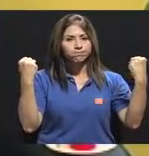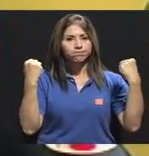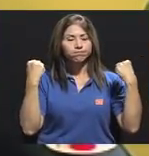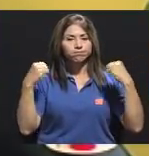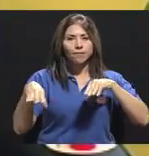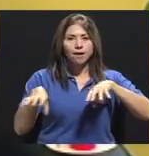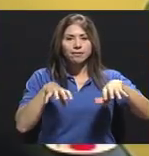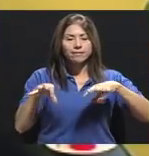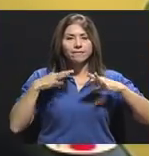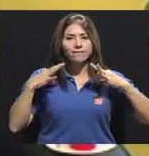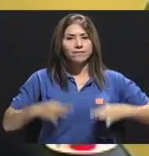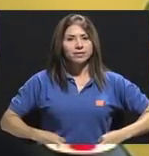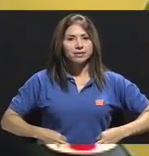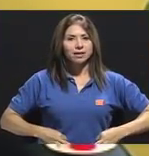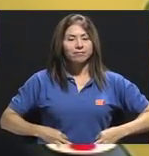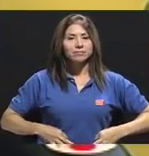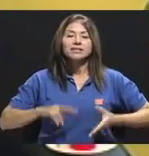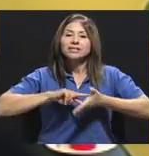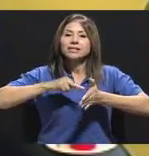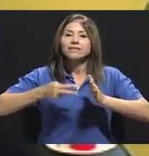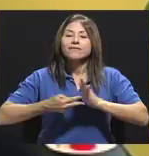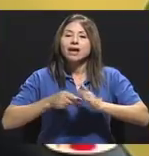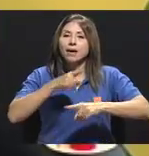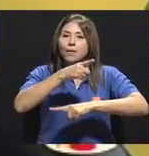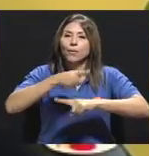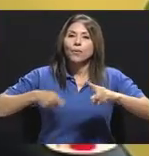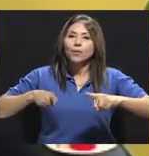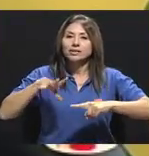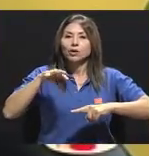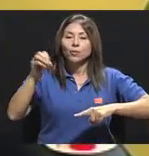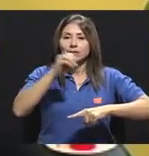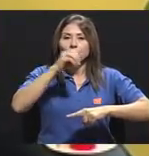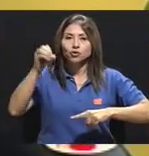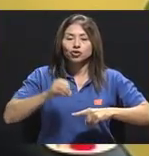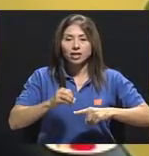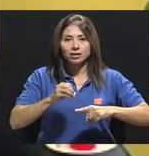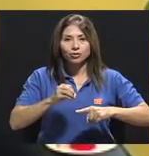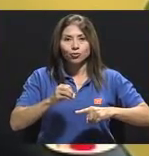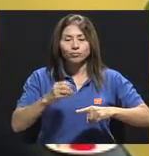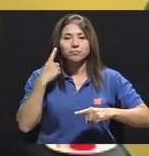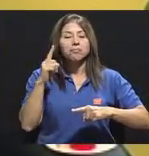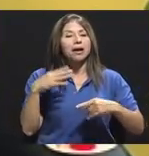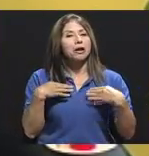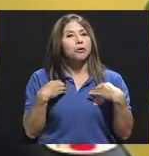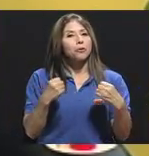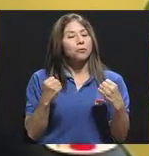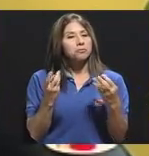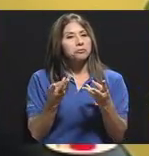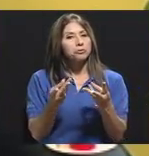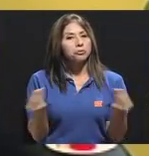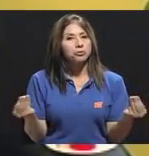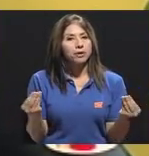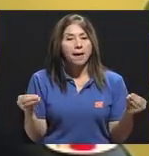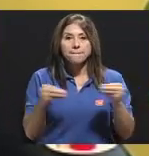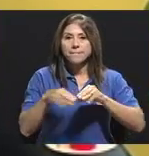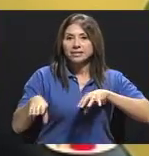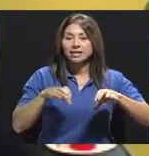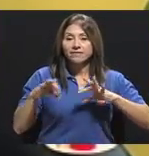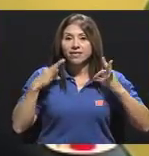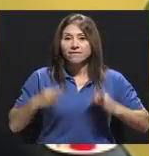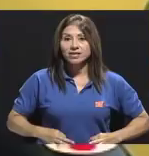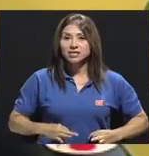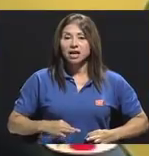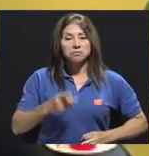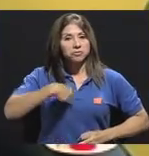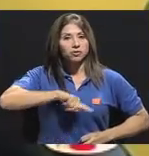50% del tratamiento correo entre más actividad física realicemos vamos a lograr sentirnos mucho mejor y